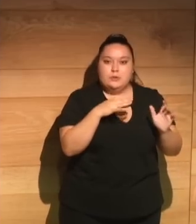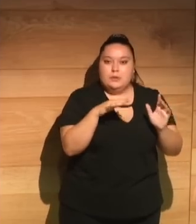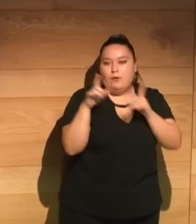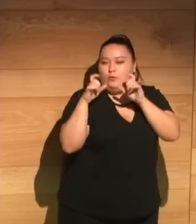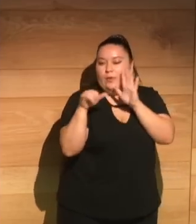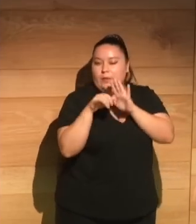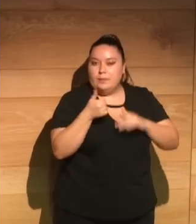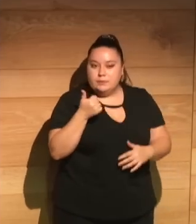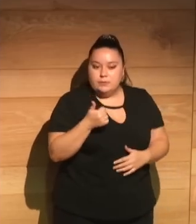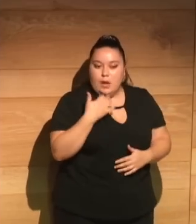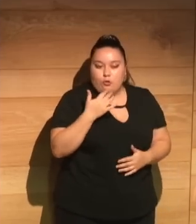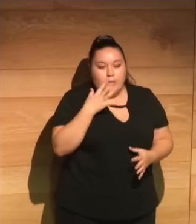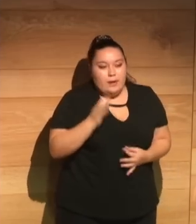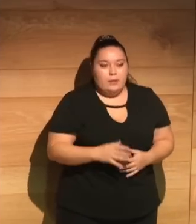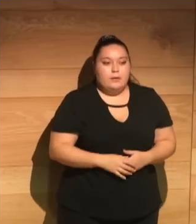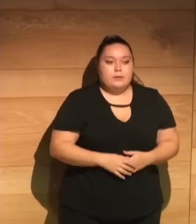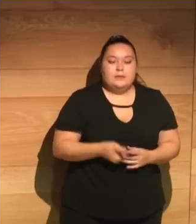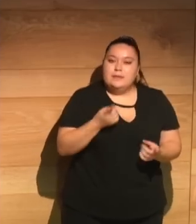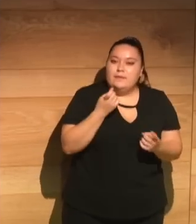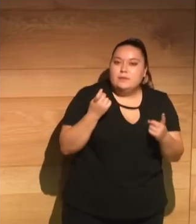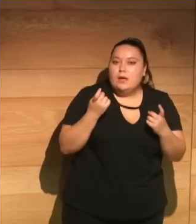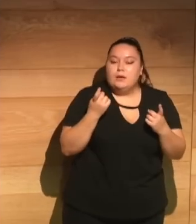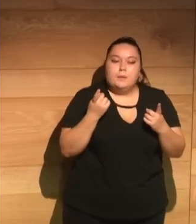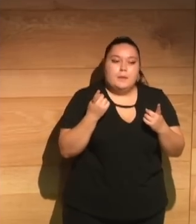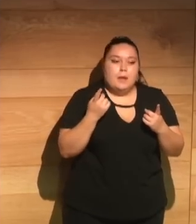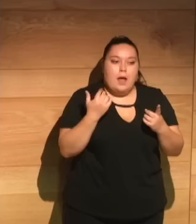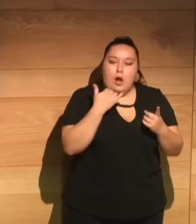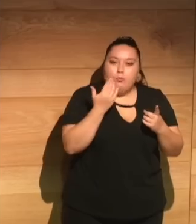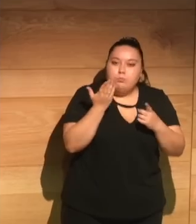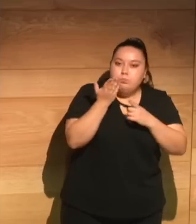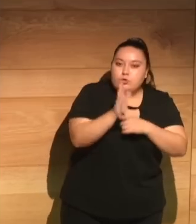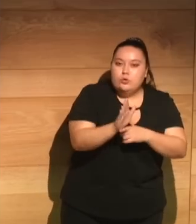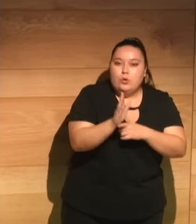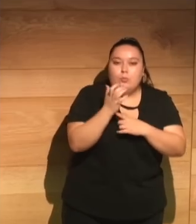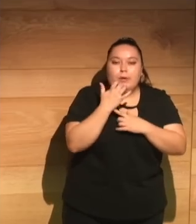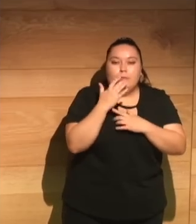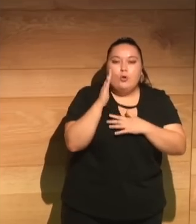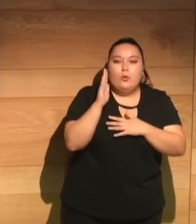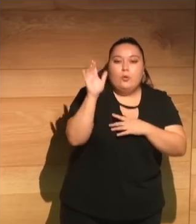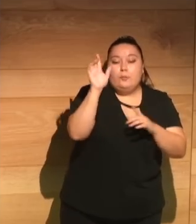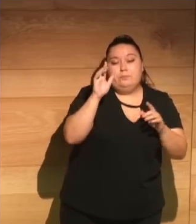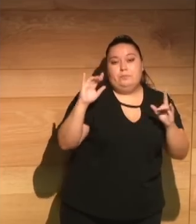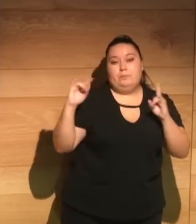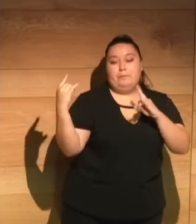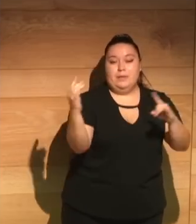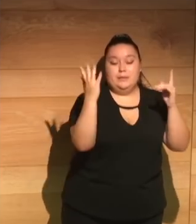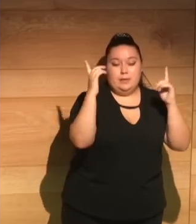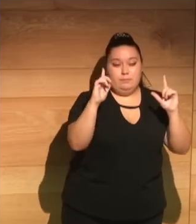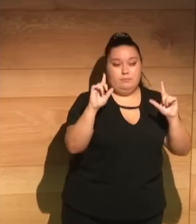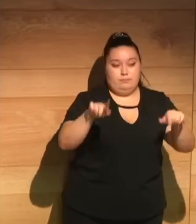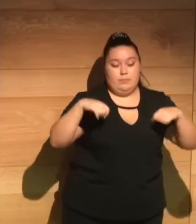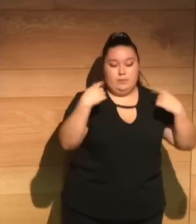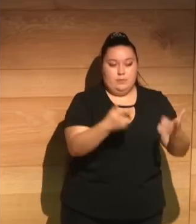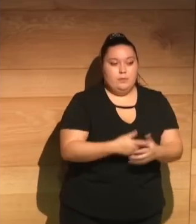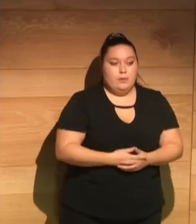fotografía. Claro, eso exige exposiciones larguísimas de paisajes durante muchísimo tiempo